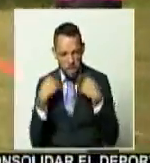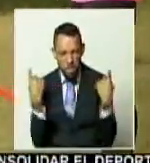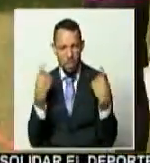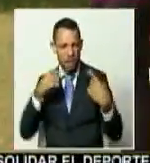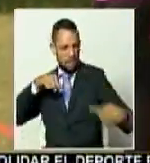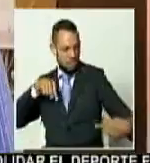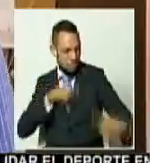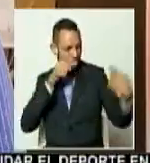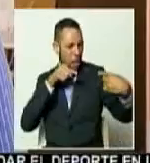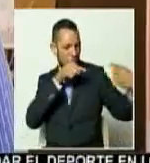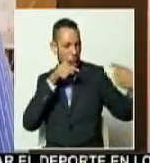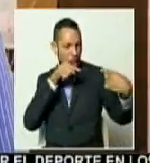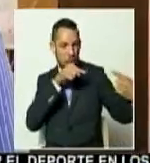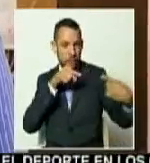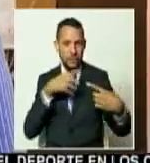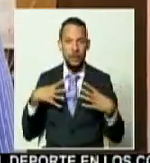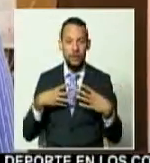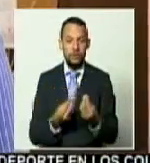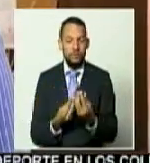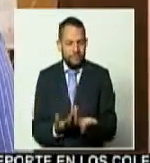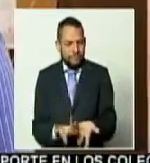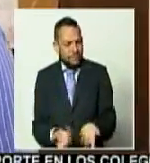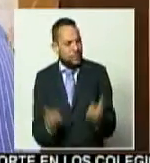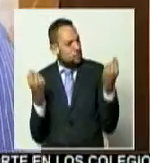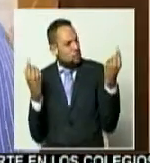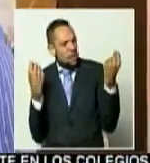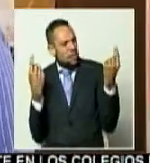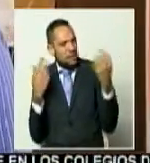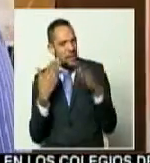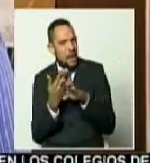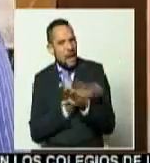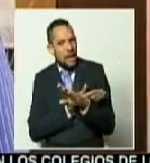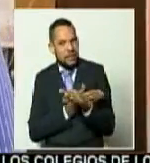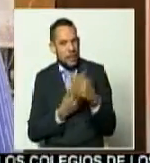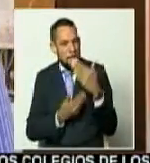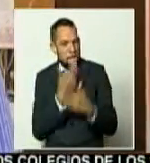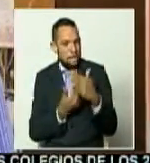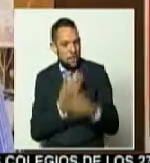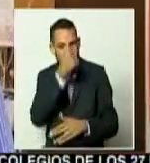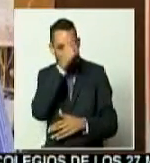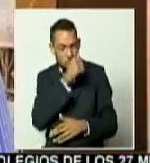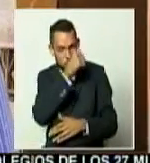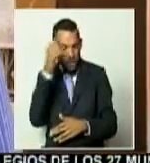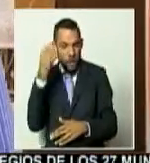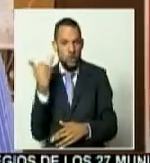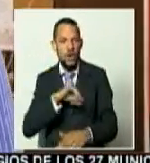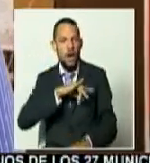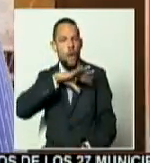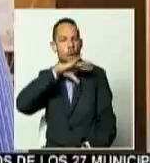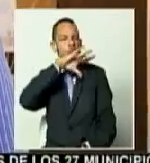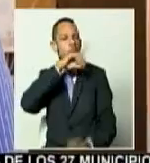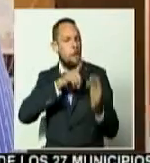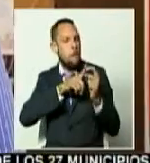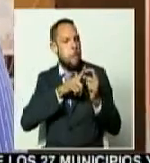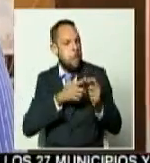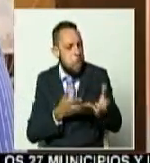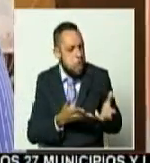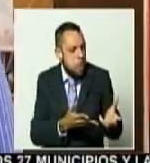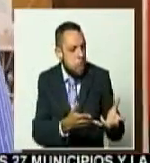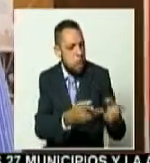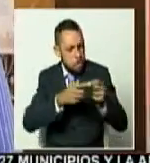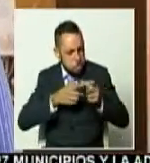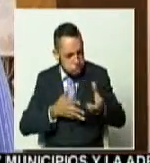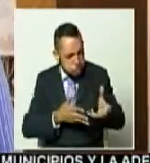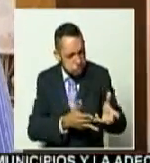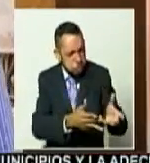Nosotros sentamos a protestar que no es posible que antes de iniciar el partido del domingo ya estaban, se estaban insultando, lanzándole cualquier